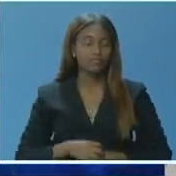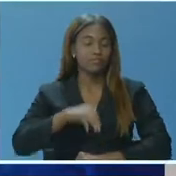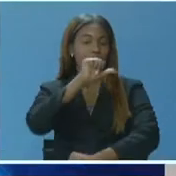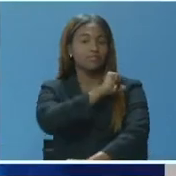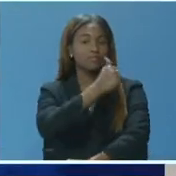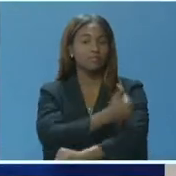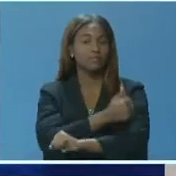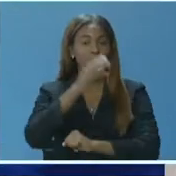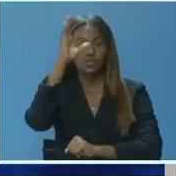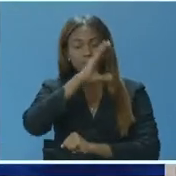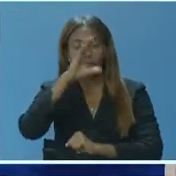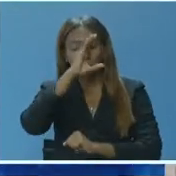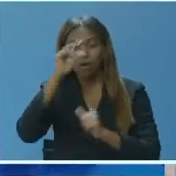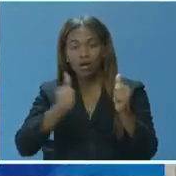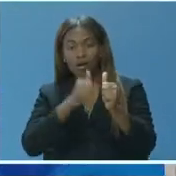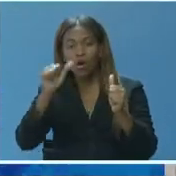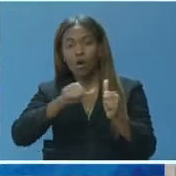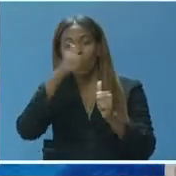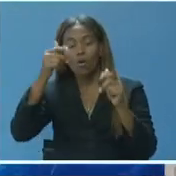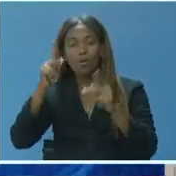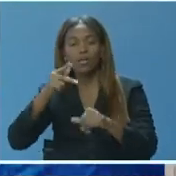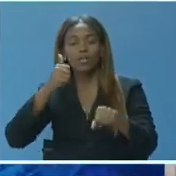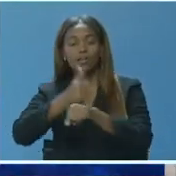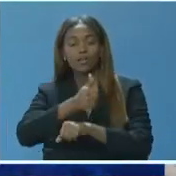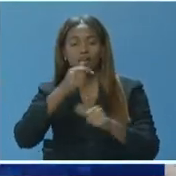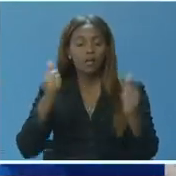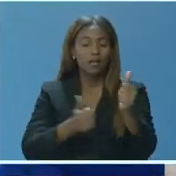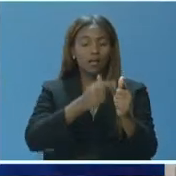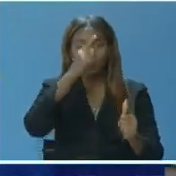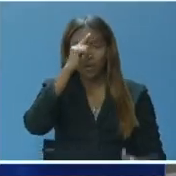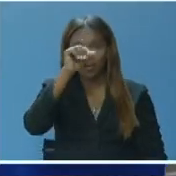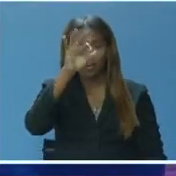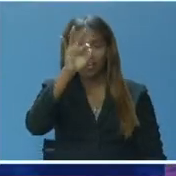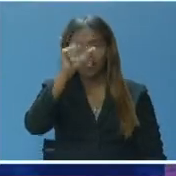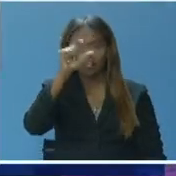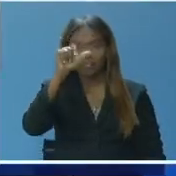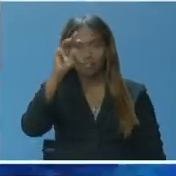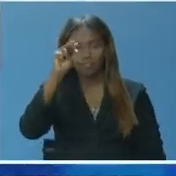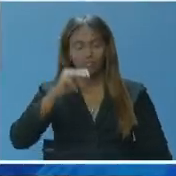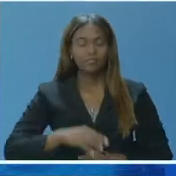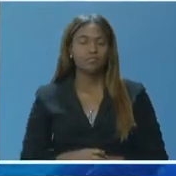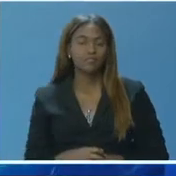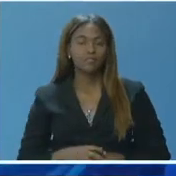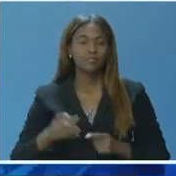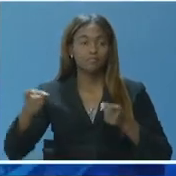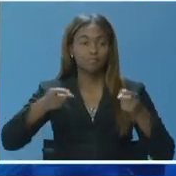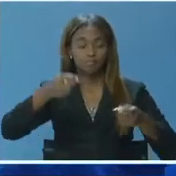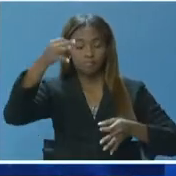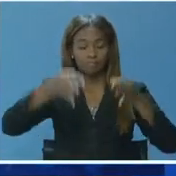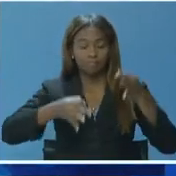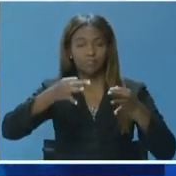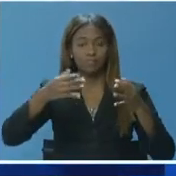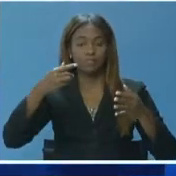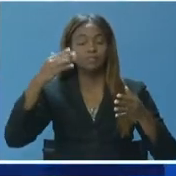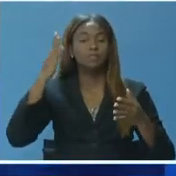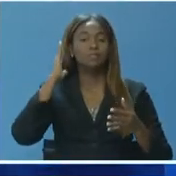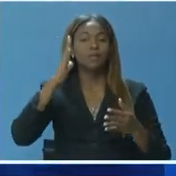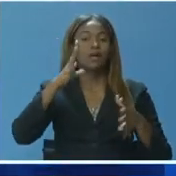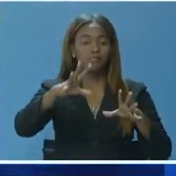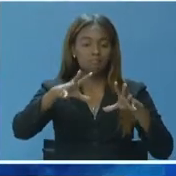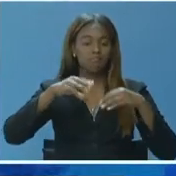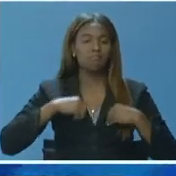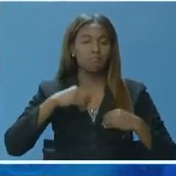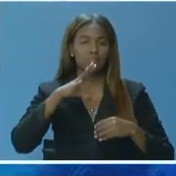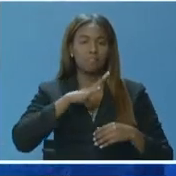Autoridades persiguen a otros implicados en la Operación Falcón. Suprema acoge extradición voluntaria de